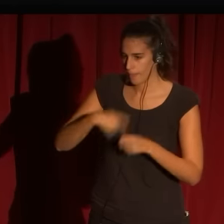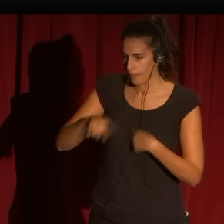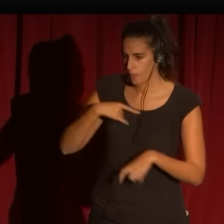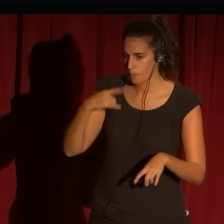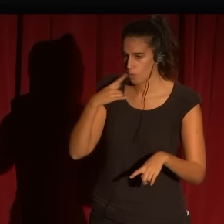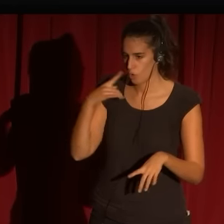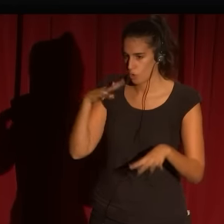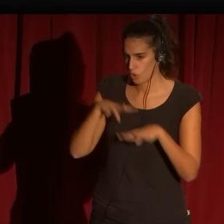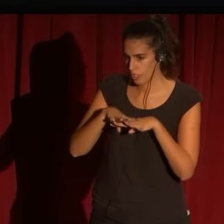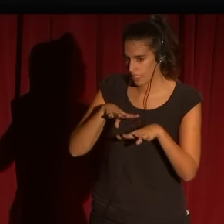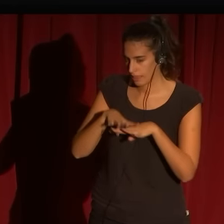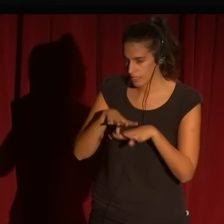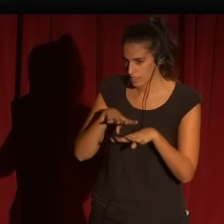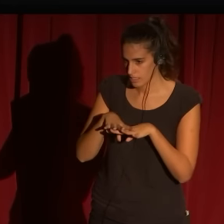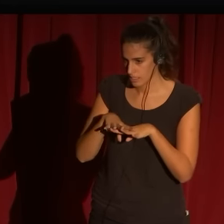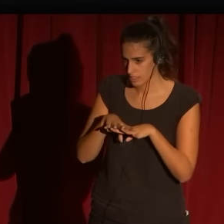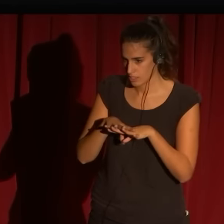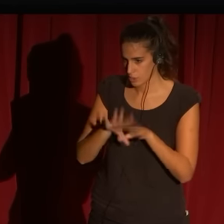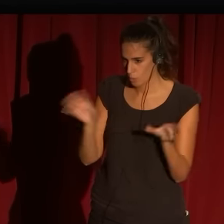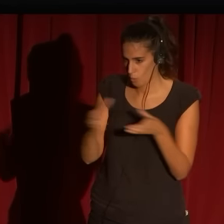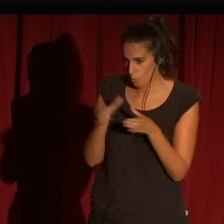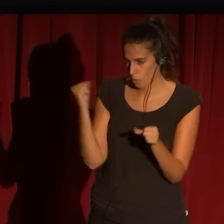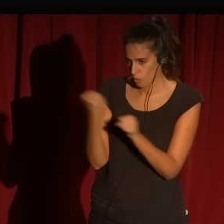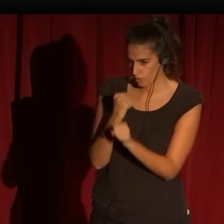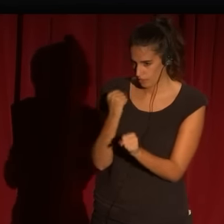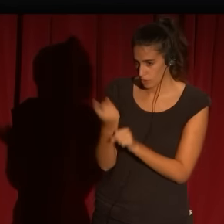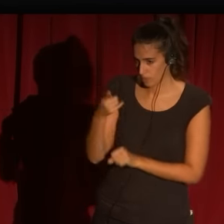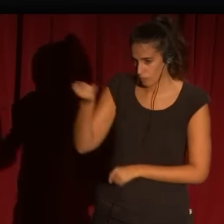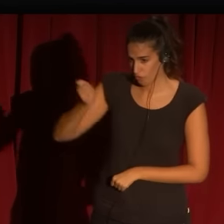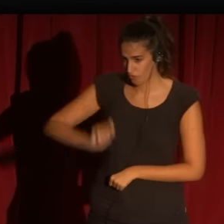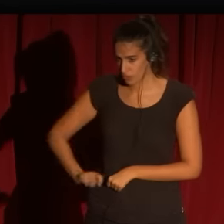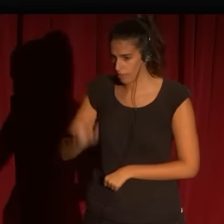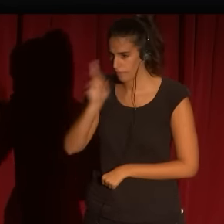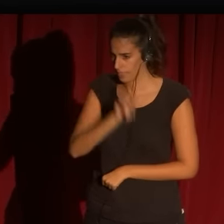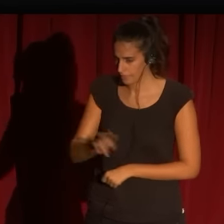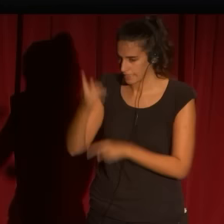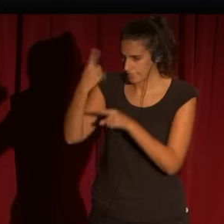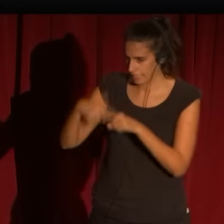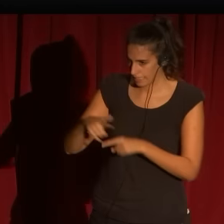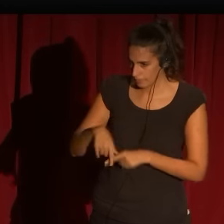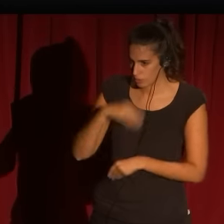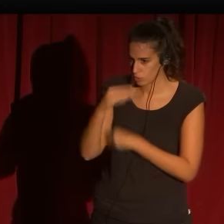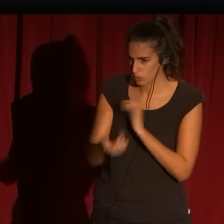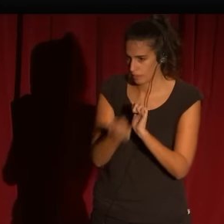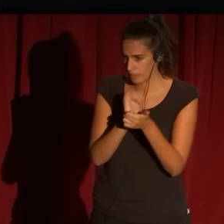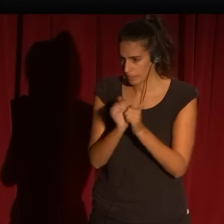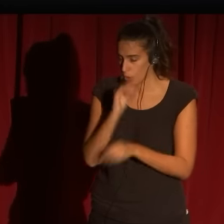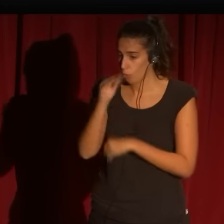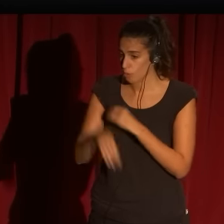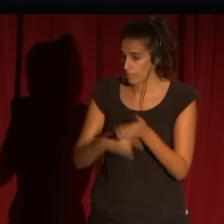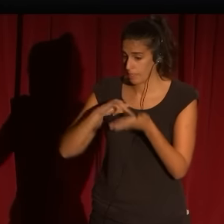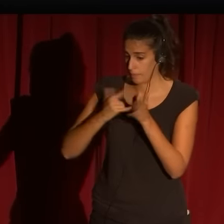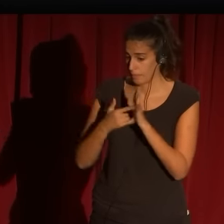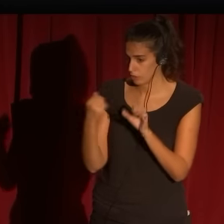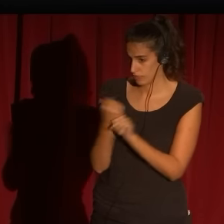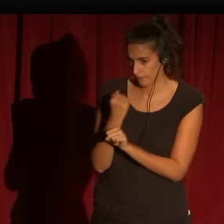redes de de gremiales y profesionales aparte de repetir elementos utilizar plantillas utilizar métodos de trabajo que